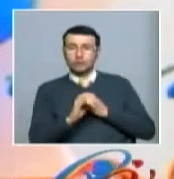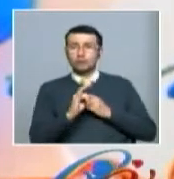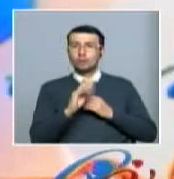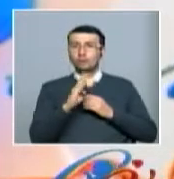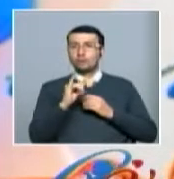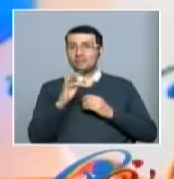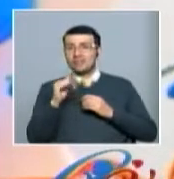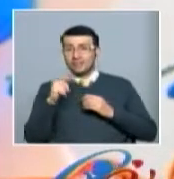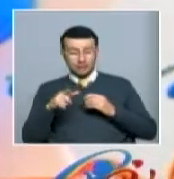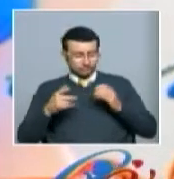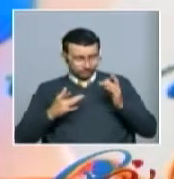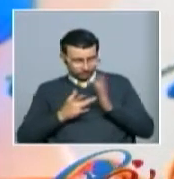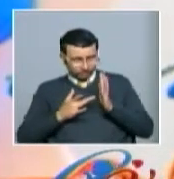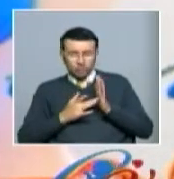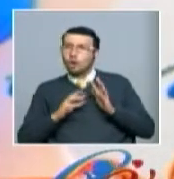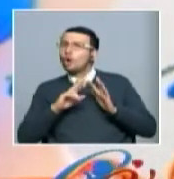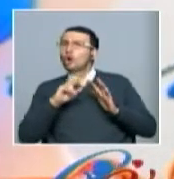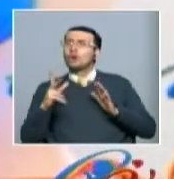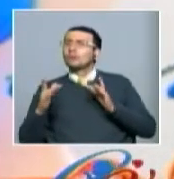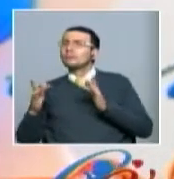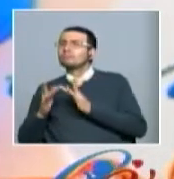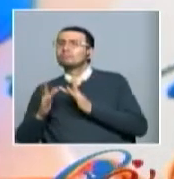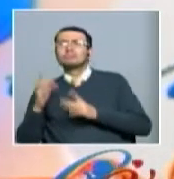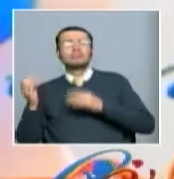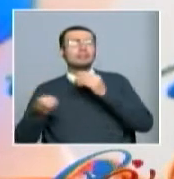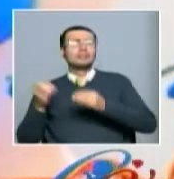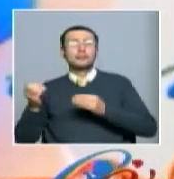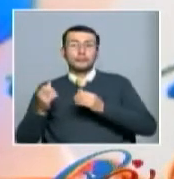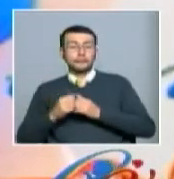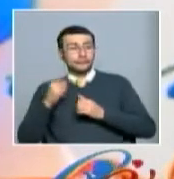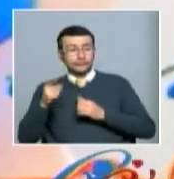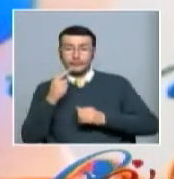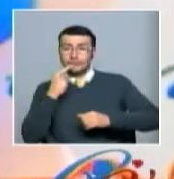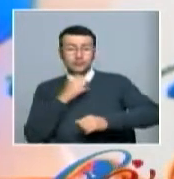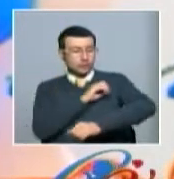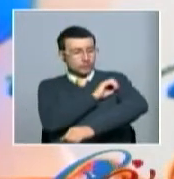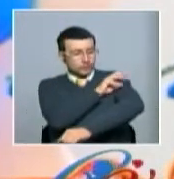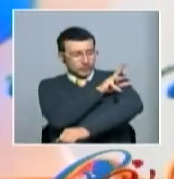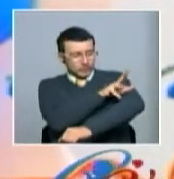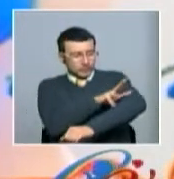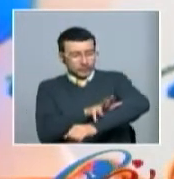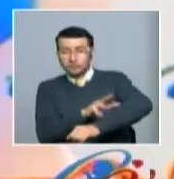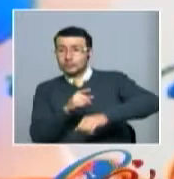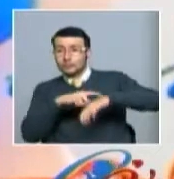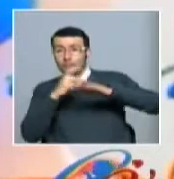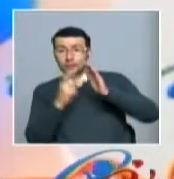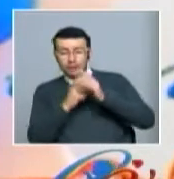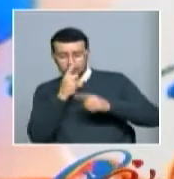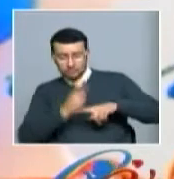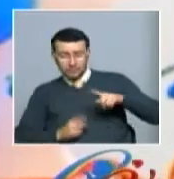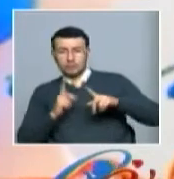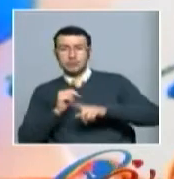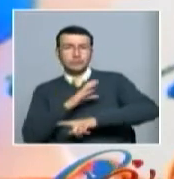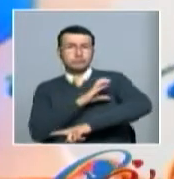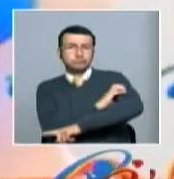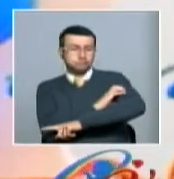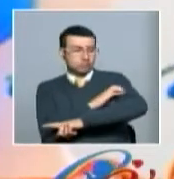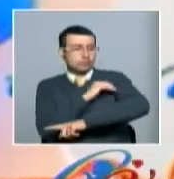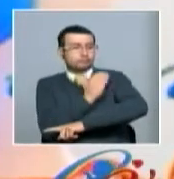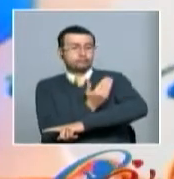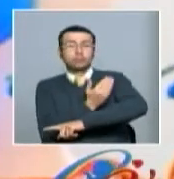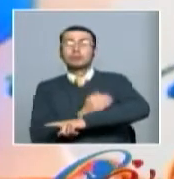cutáneo interno y accesorio. Y el anteroexterno va a formar la rama externa del mediano y el nervio musculocutáneo. Y las